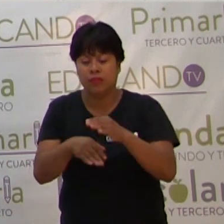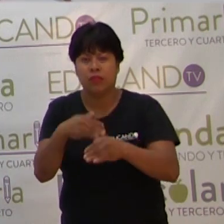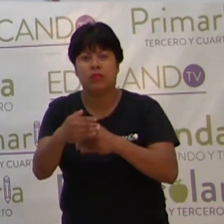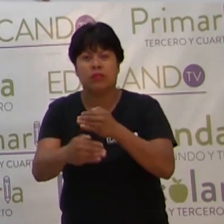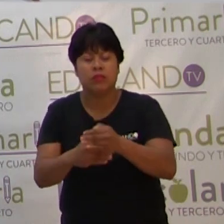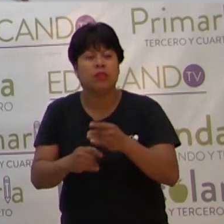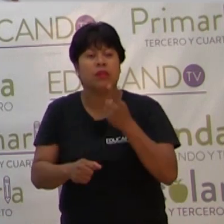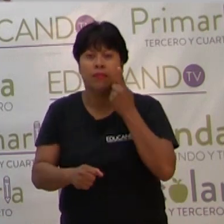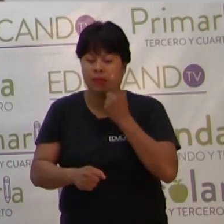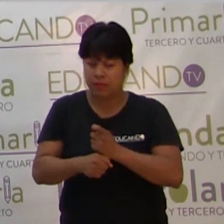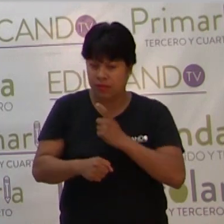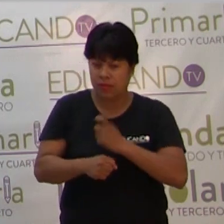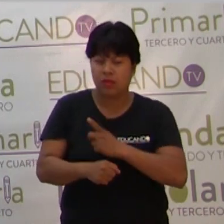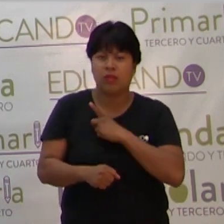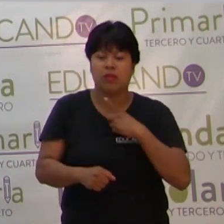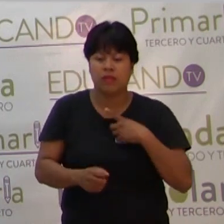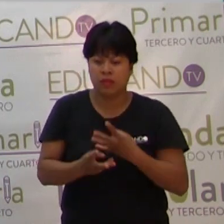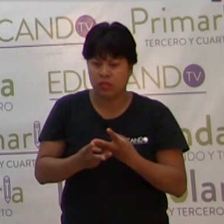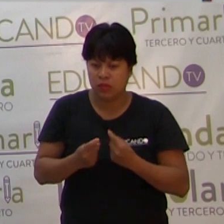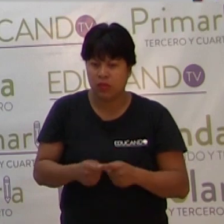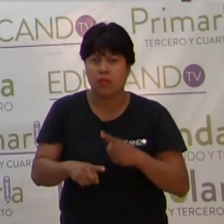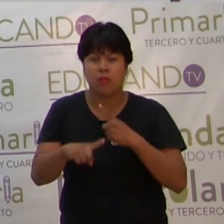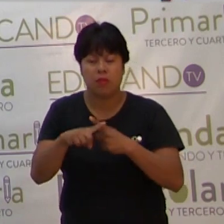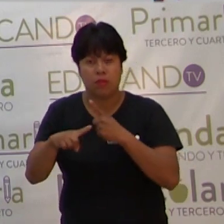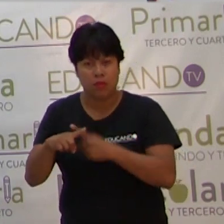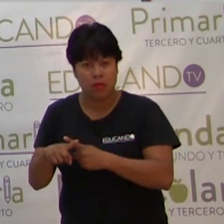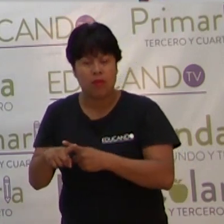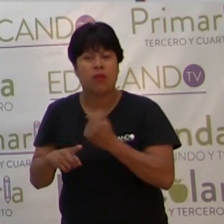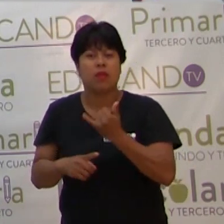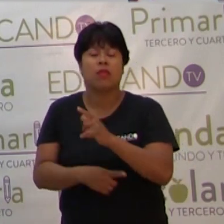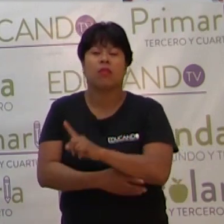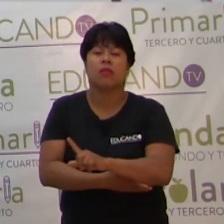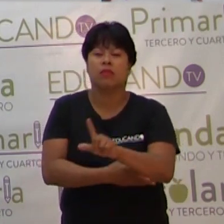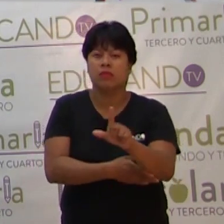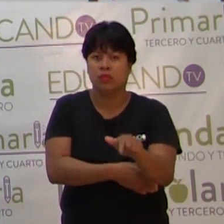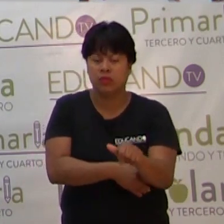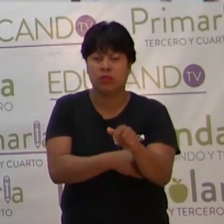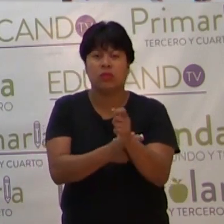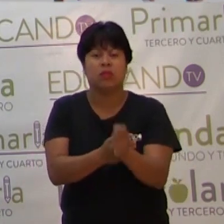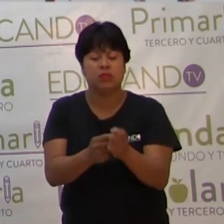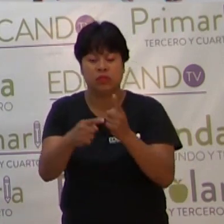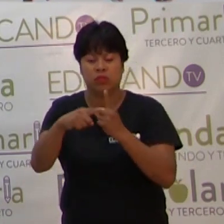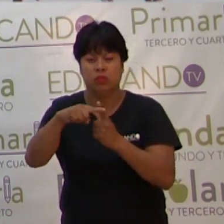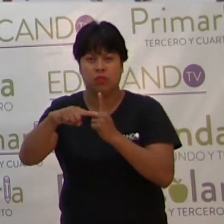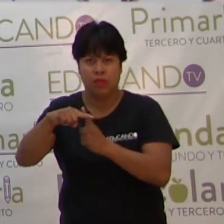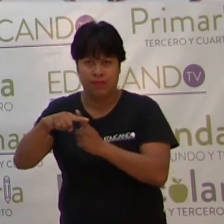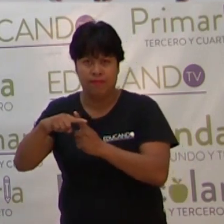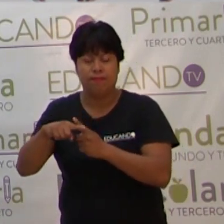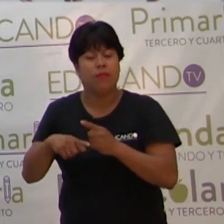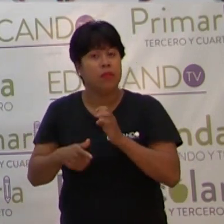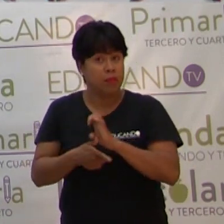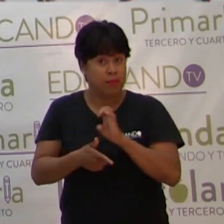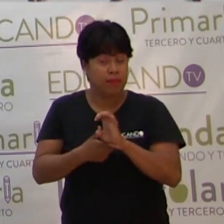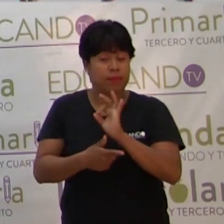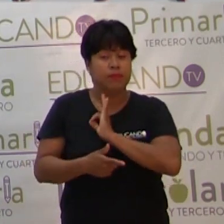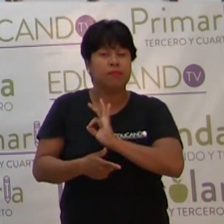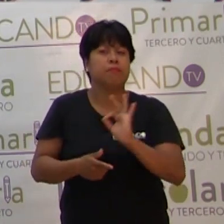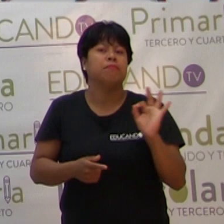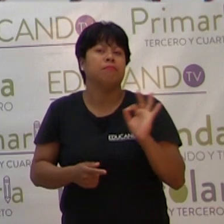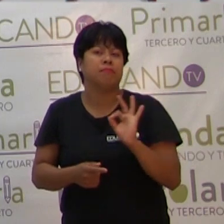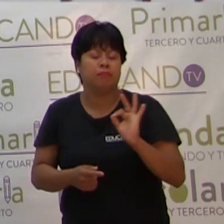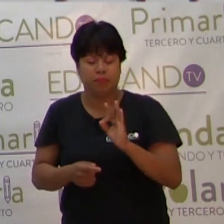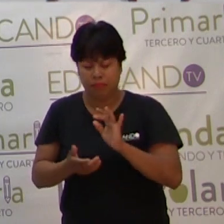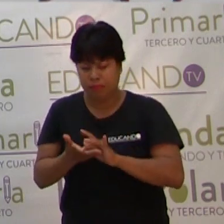procesamiento de que primero se tendría que resolver la multiplicación y después lo que son las sumas. Entonces posiblemente te dé 20. En